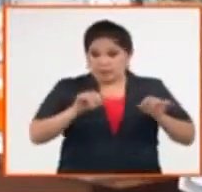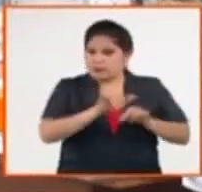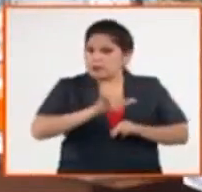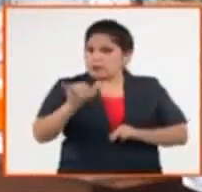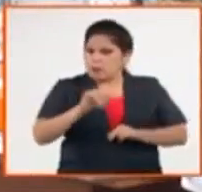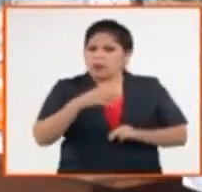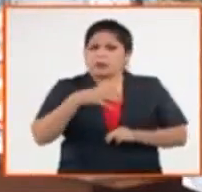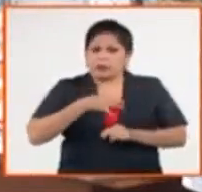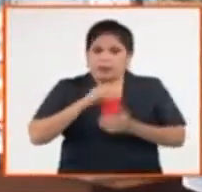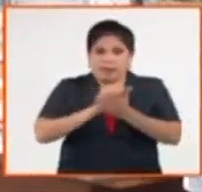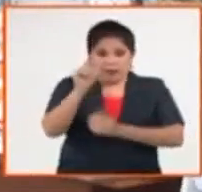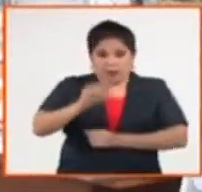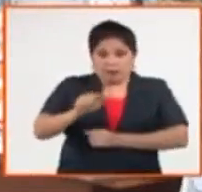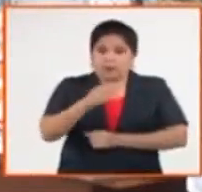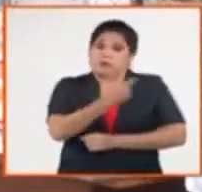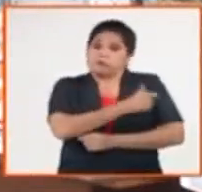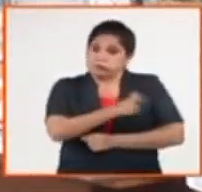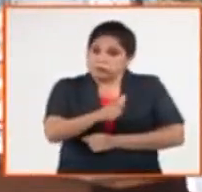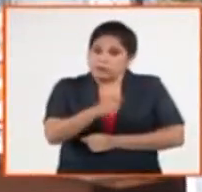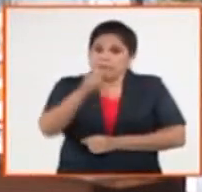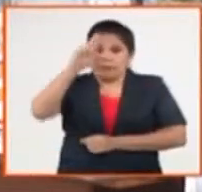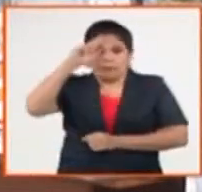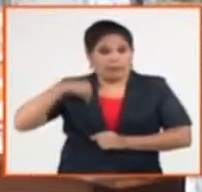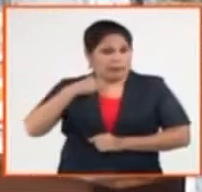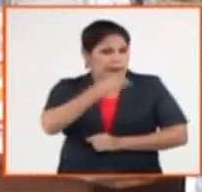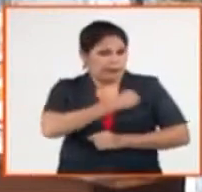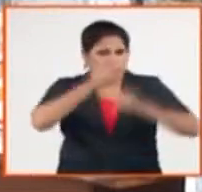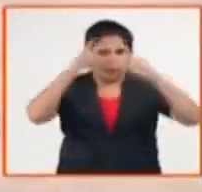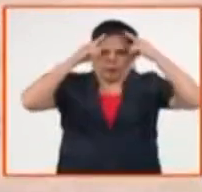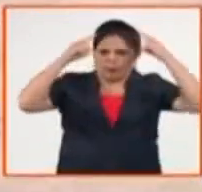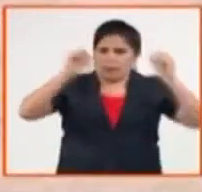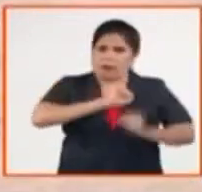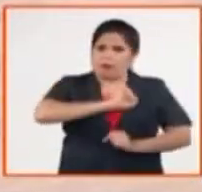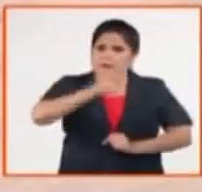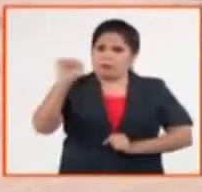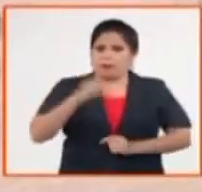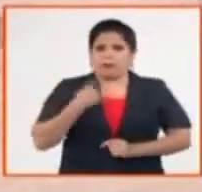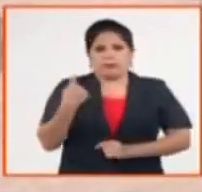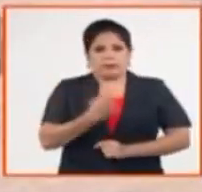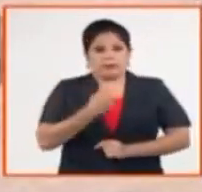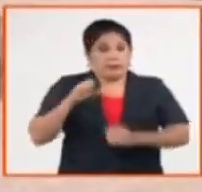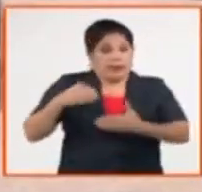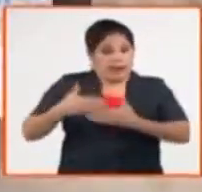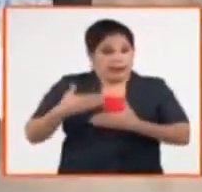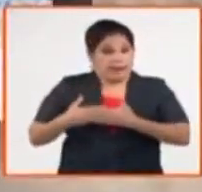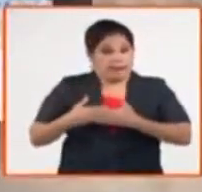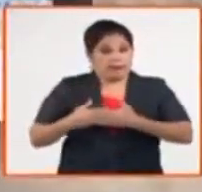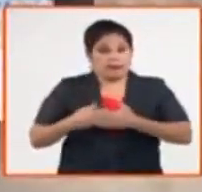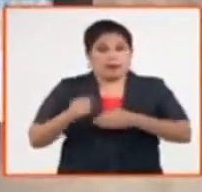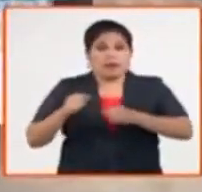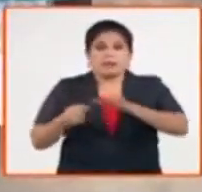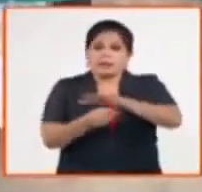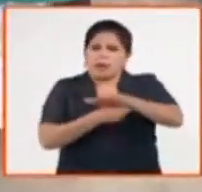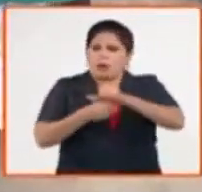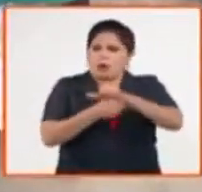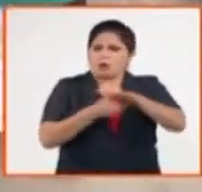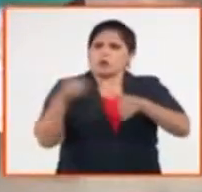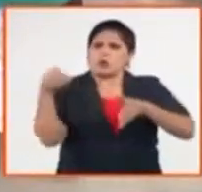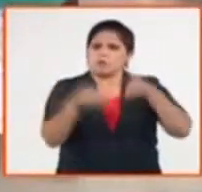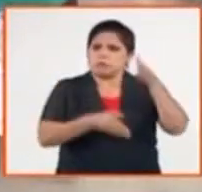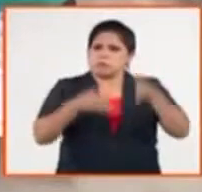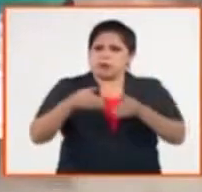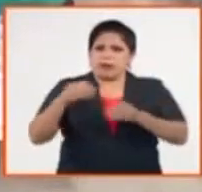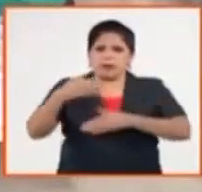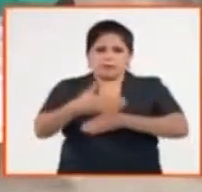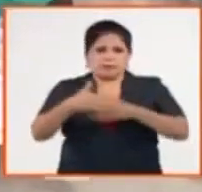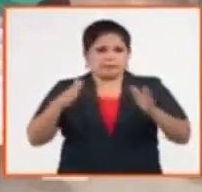personal calificado que va a permitir también que esta tarea salga con el éxito esperado. A la entidad radicada en San José de las Lajas arriban las vacunas procedentes